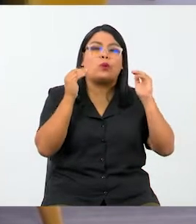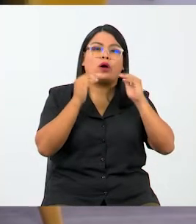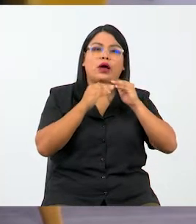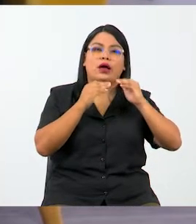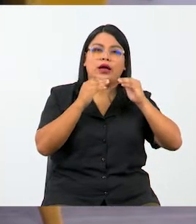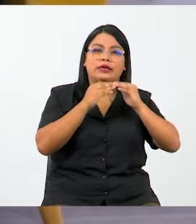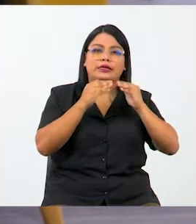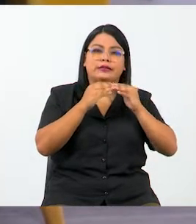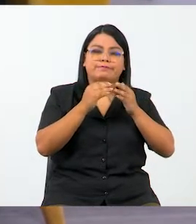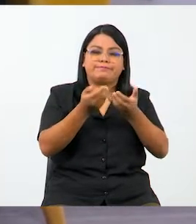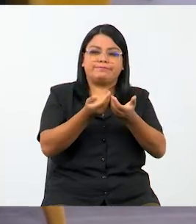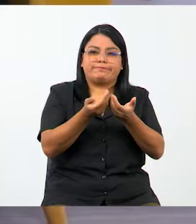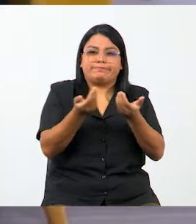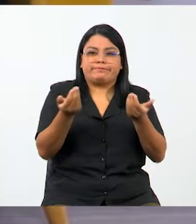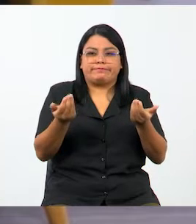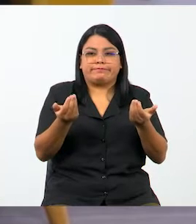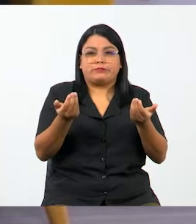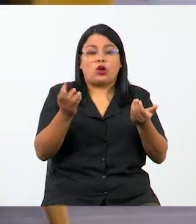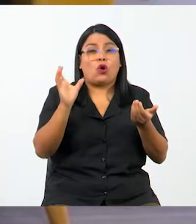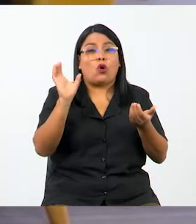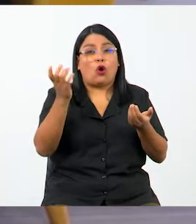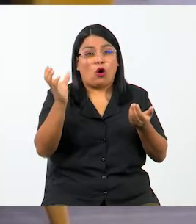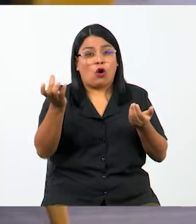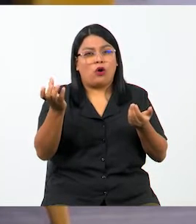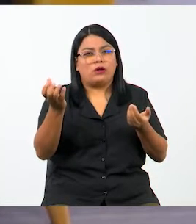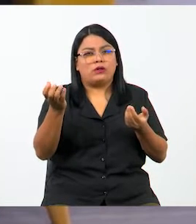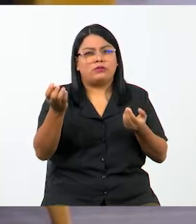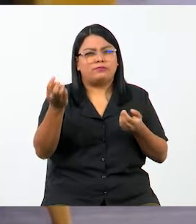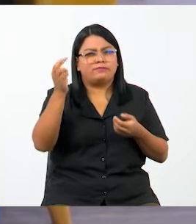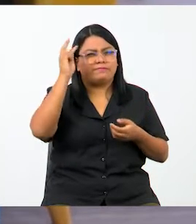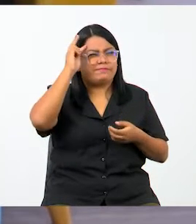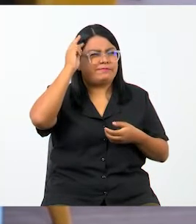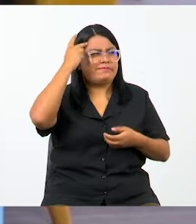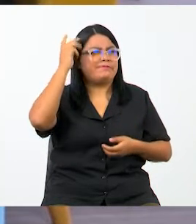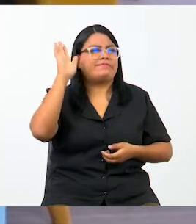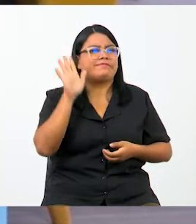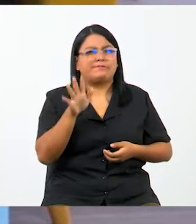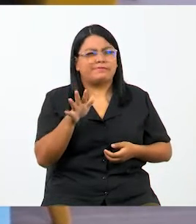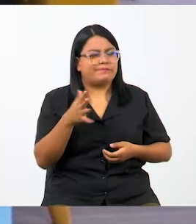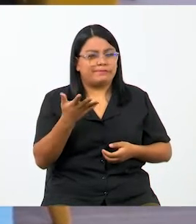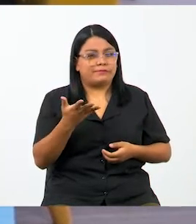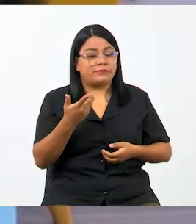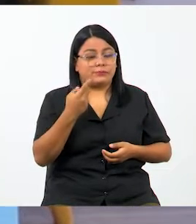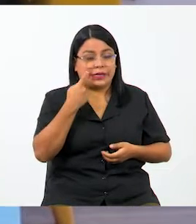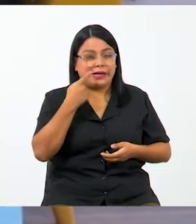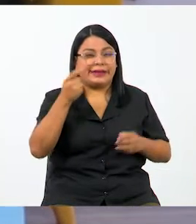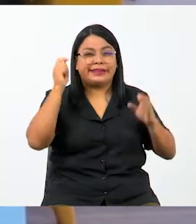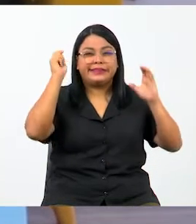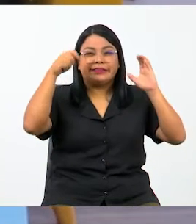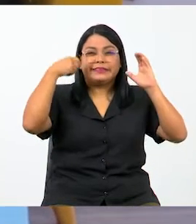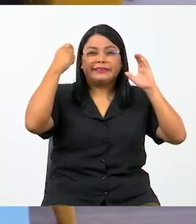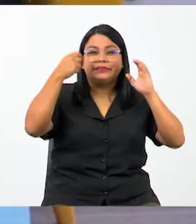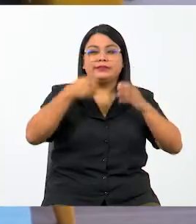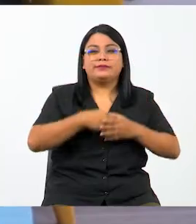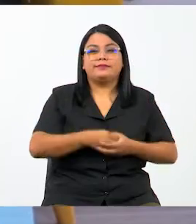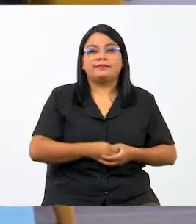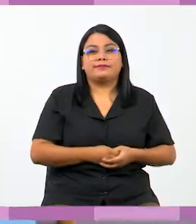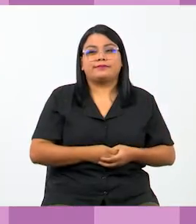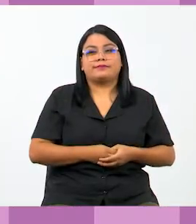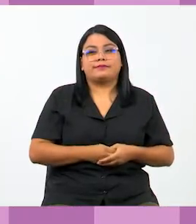de colores y qué significan estos colores. Eso lo veremos en el siguiente recurso. Excelente, veamos